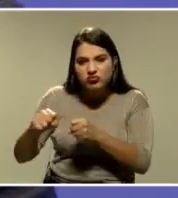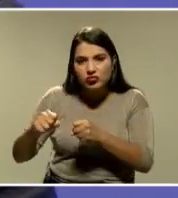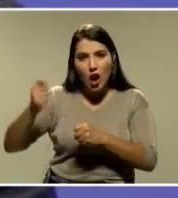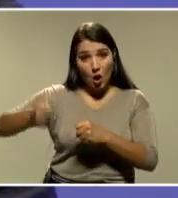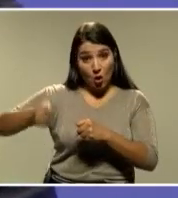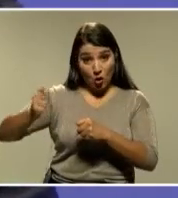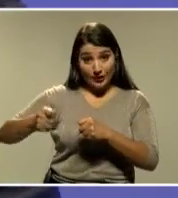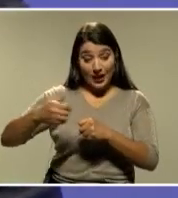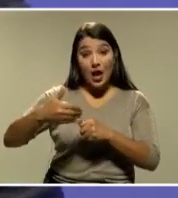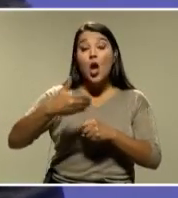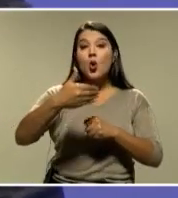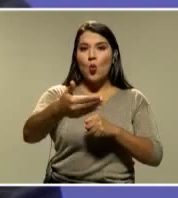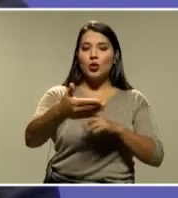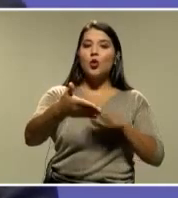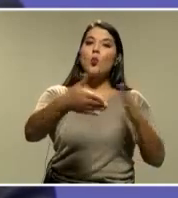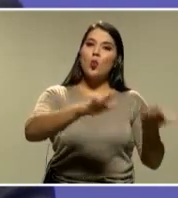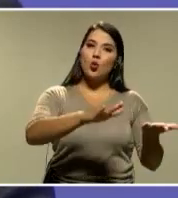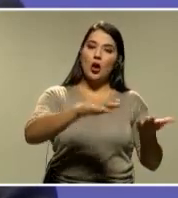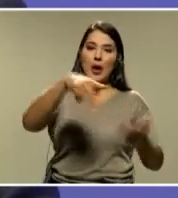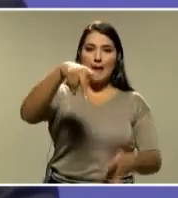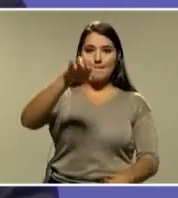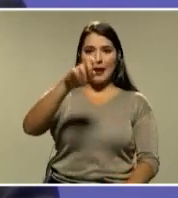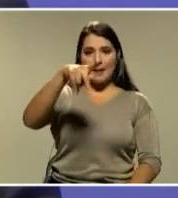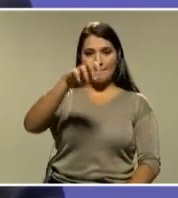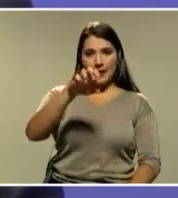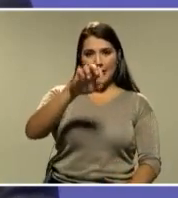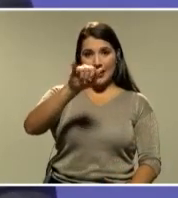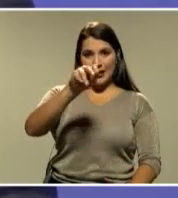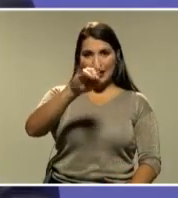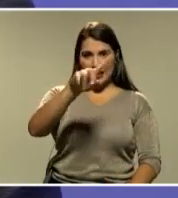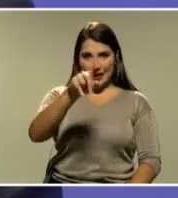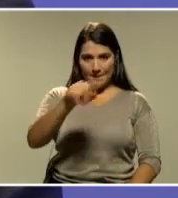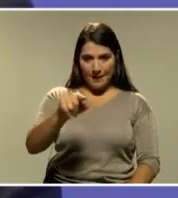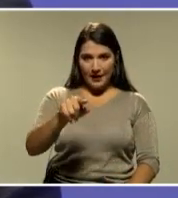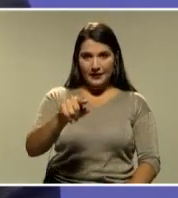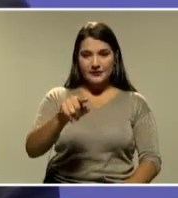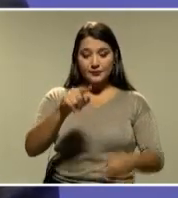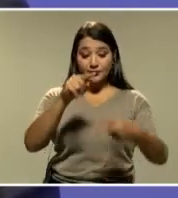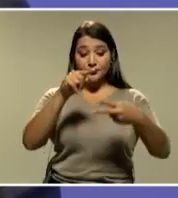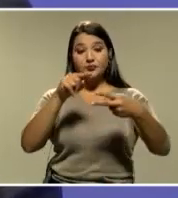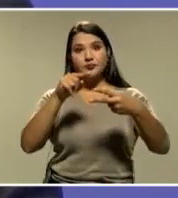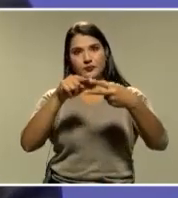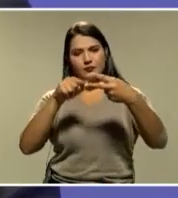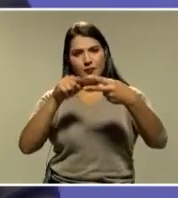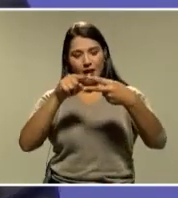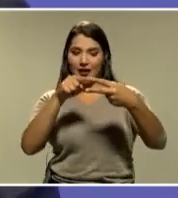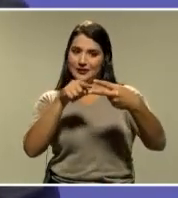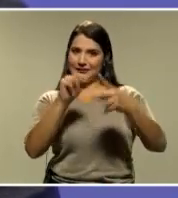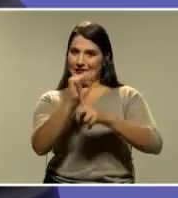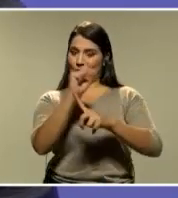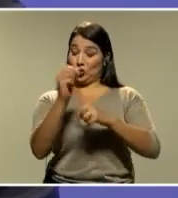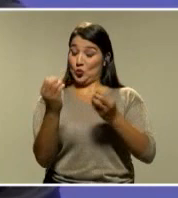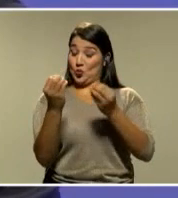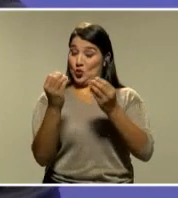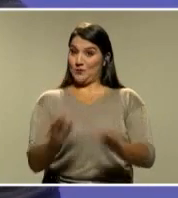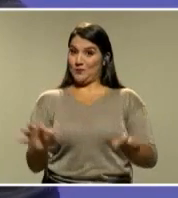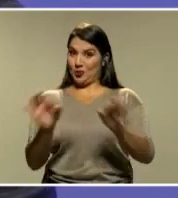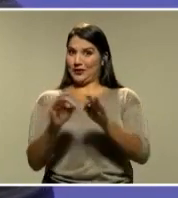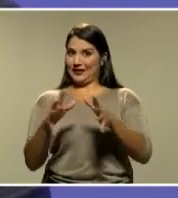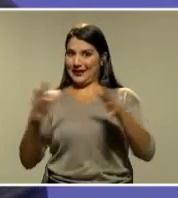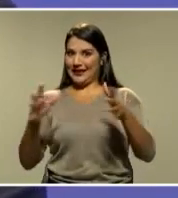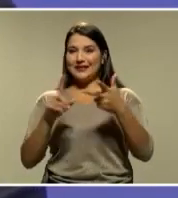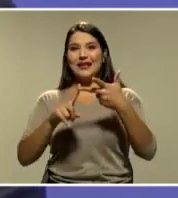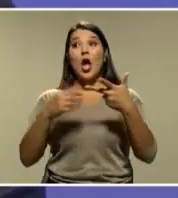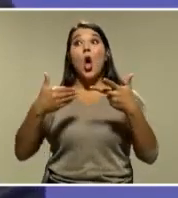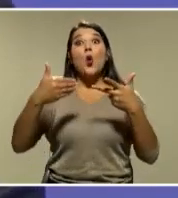Pepe Figueres, estoy mencionando acontecimientos muy grandes. Muy grandes. Sí, en el secuestro de la Corte, en la muerte de don Pepe Figueres, en la participación de Costa Rica en el